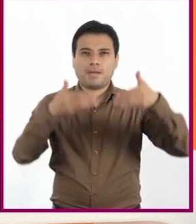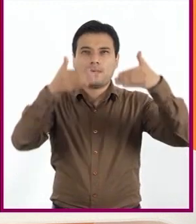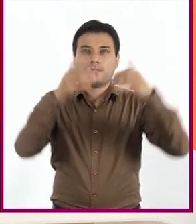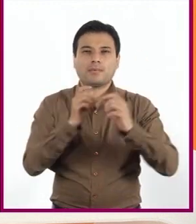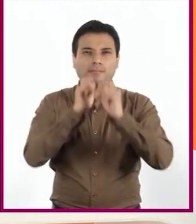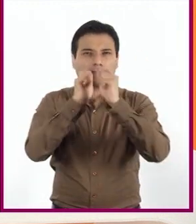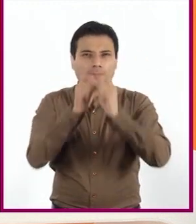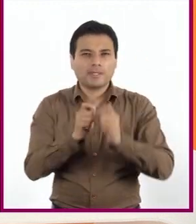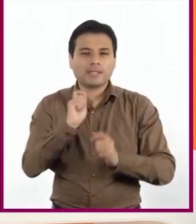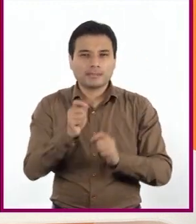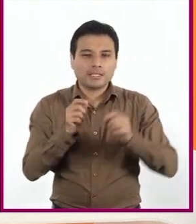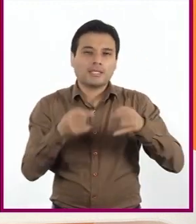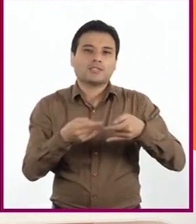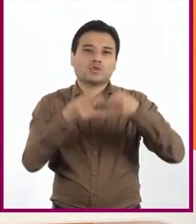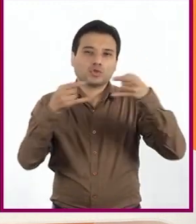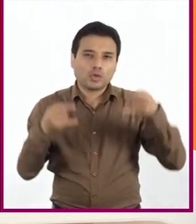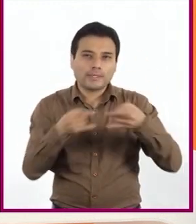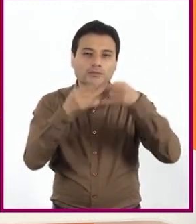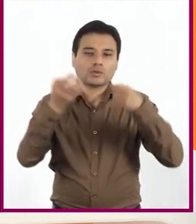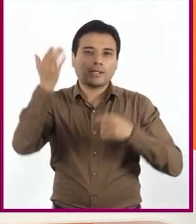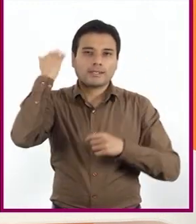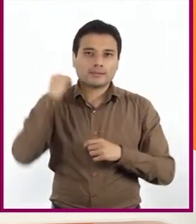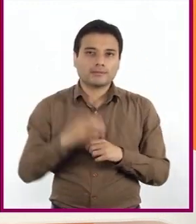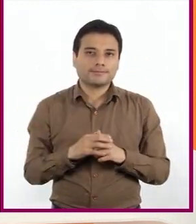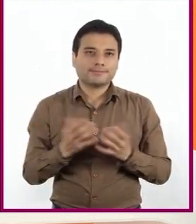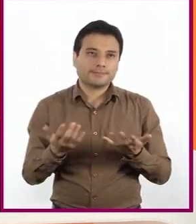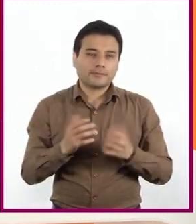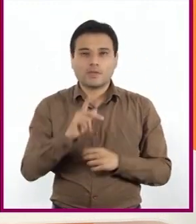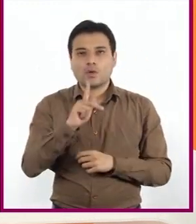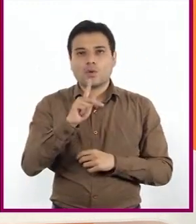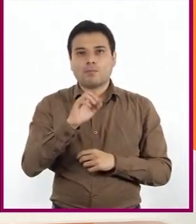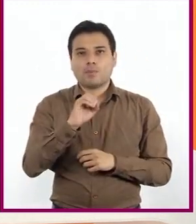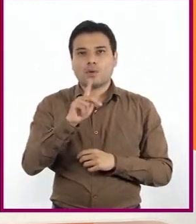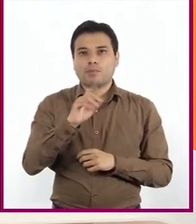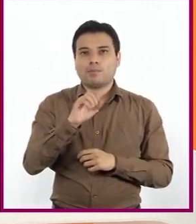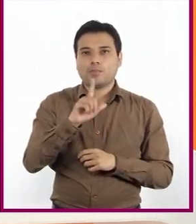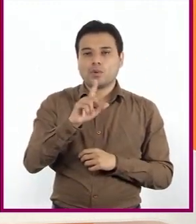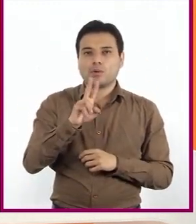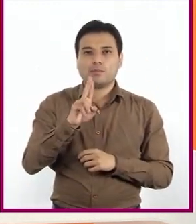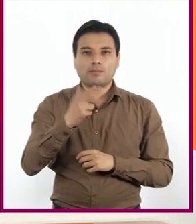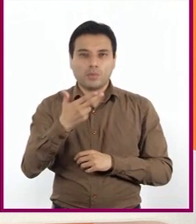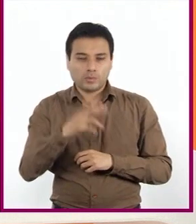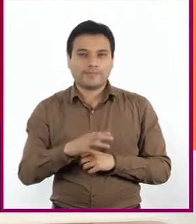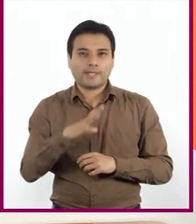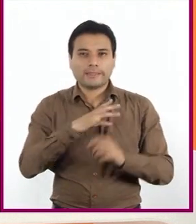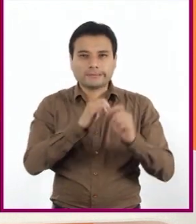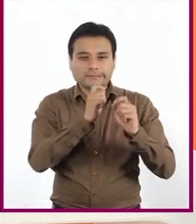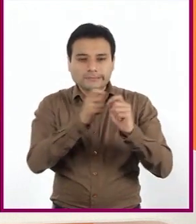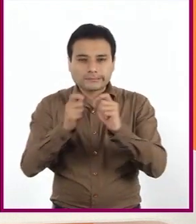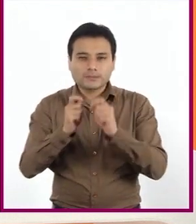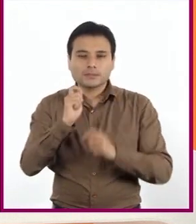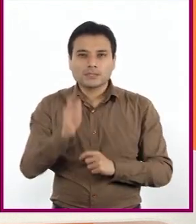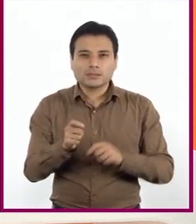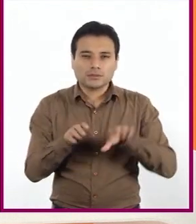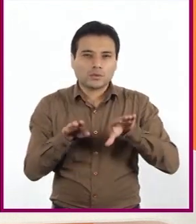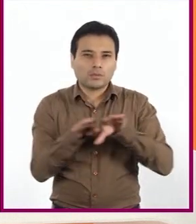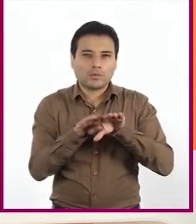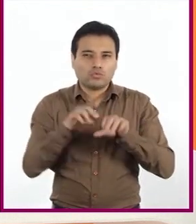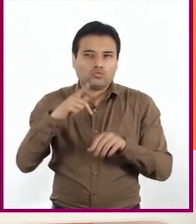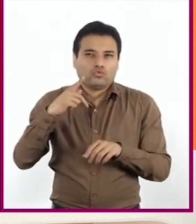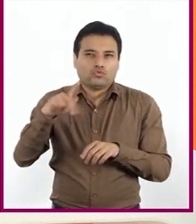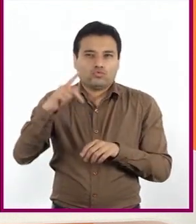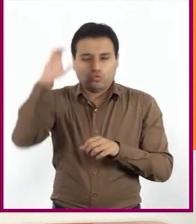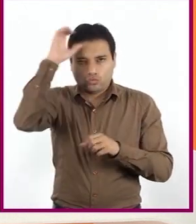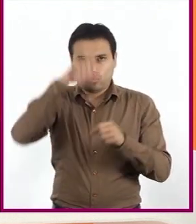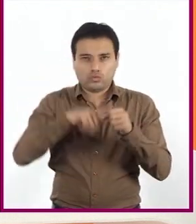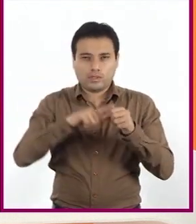míticas. Algunas hacen referencia al Popol Vuh, que incluyen algunos símbolos característicos de la cultura